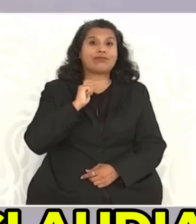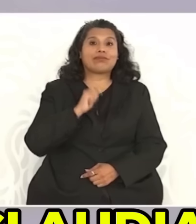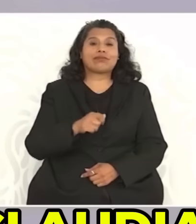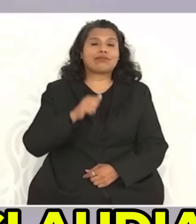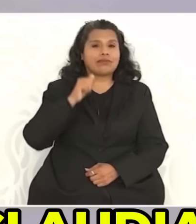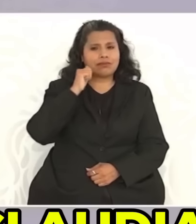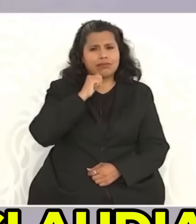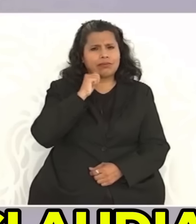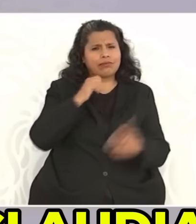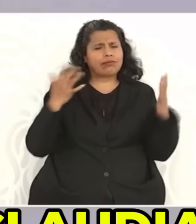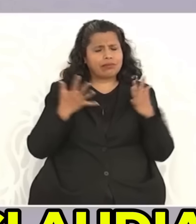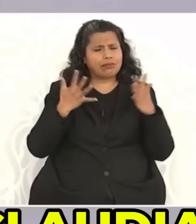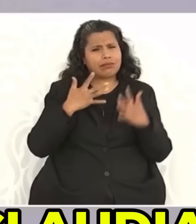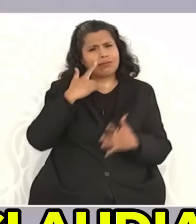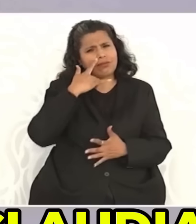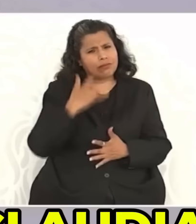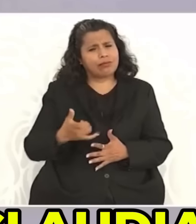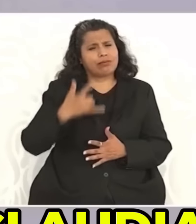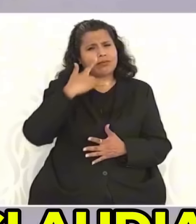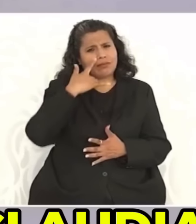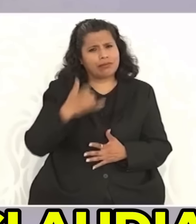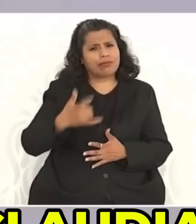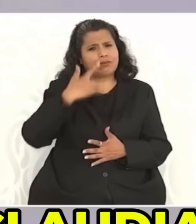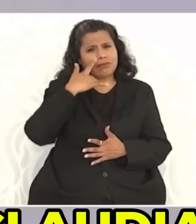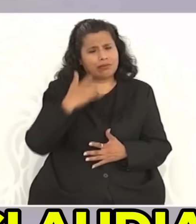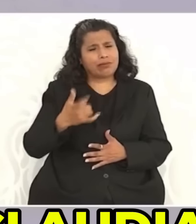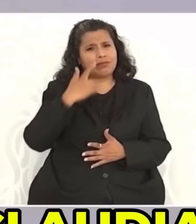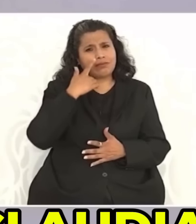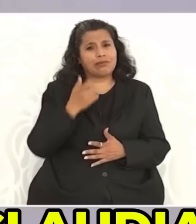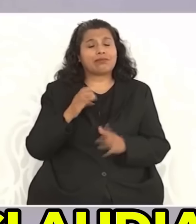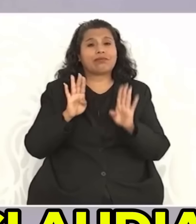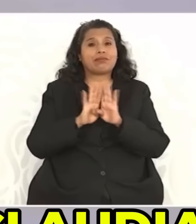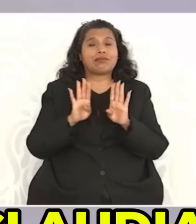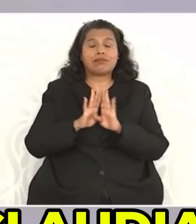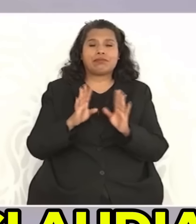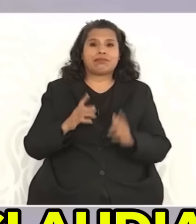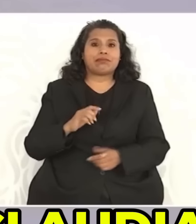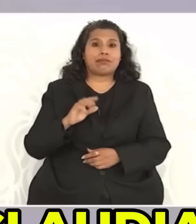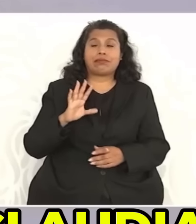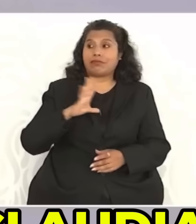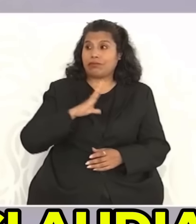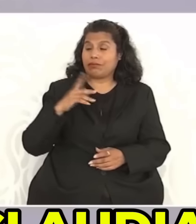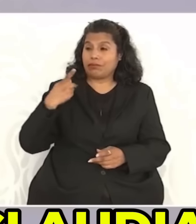siempre ha luchado contra cualquier forma de discriminación.